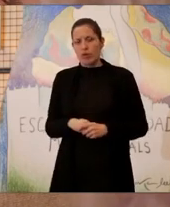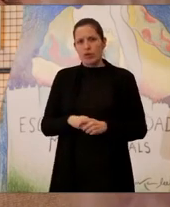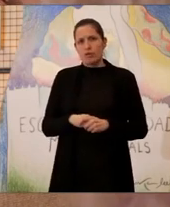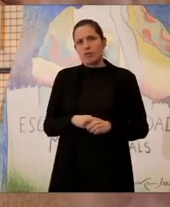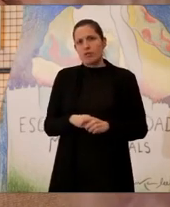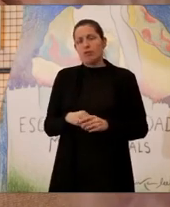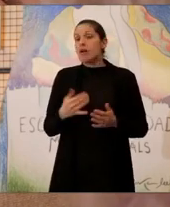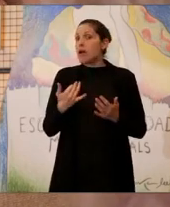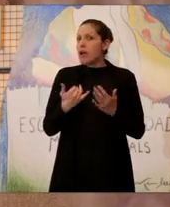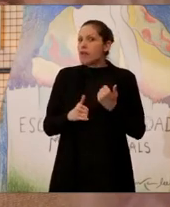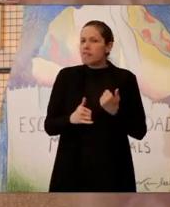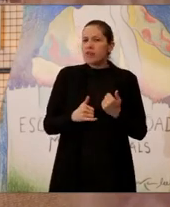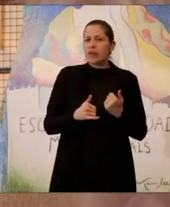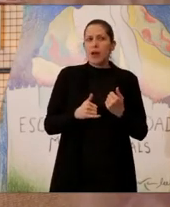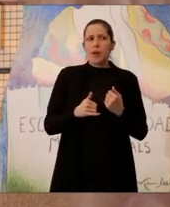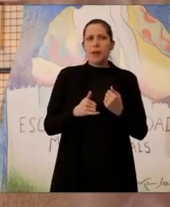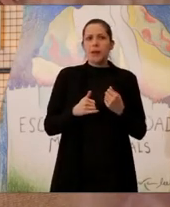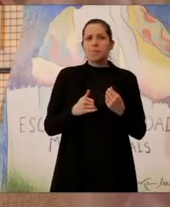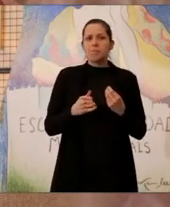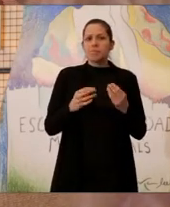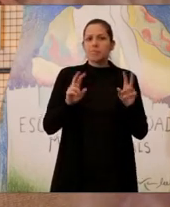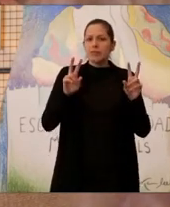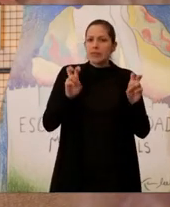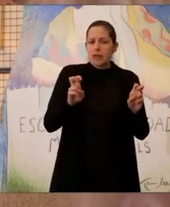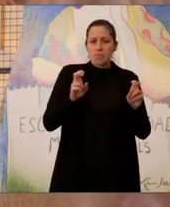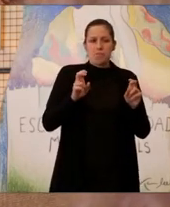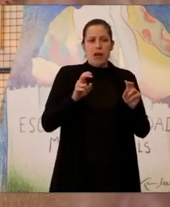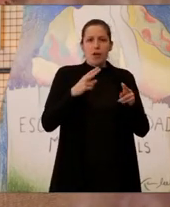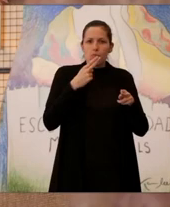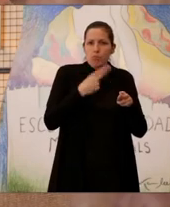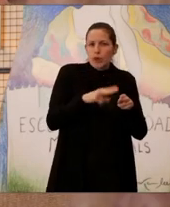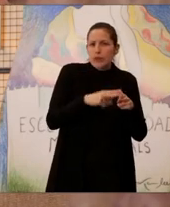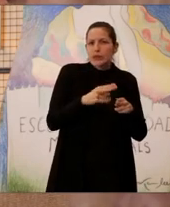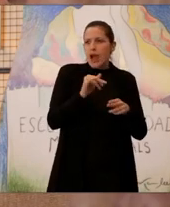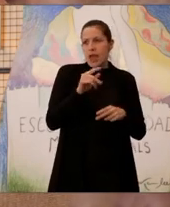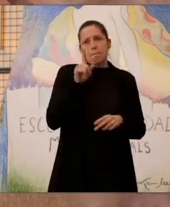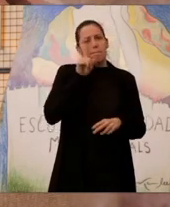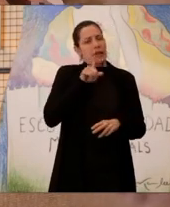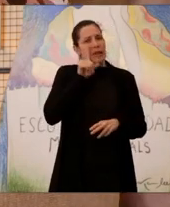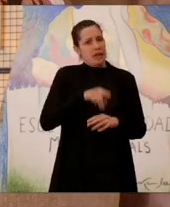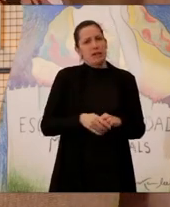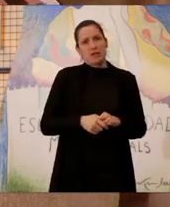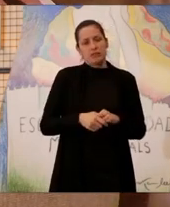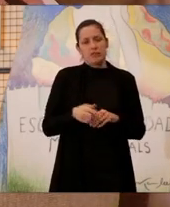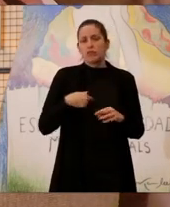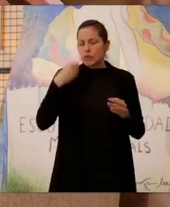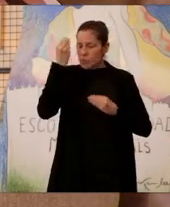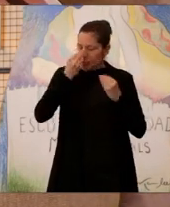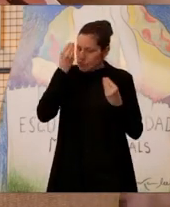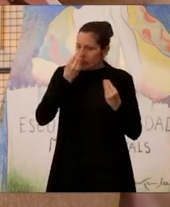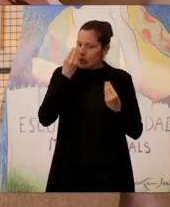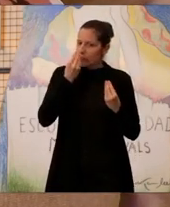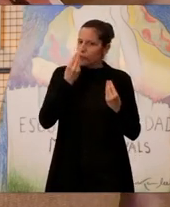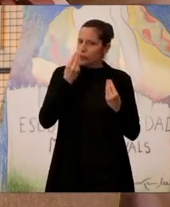alrededor de cómo se está haciendo la política ahora mismo y no está mal que empecemos a Bueno